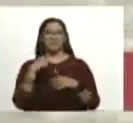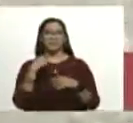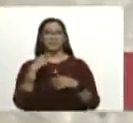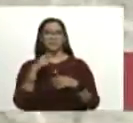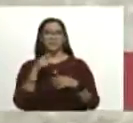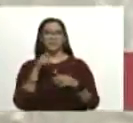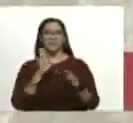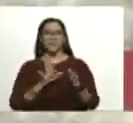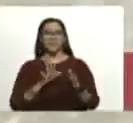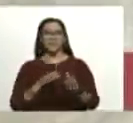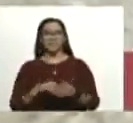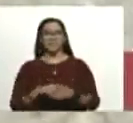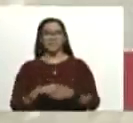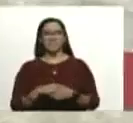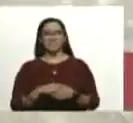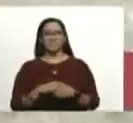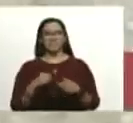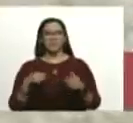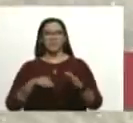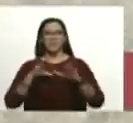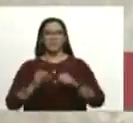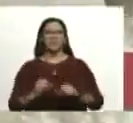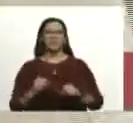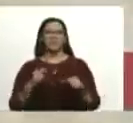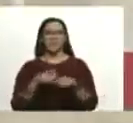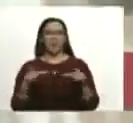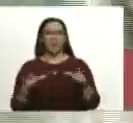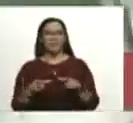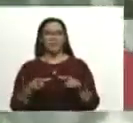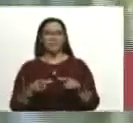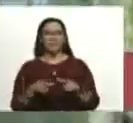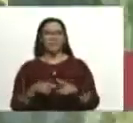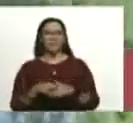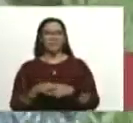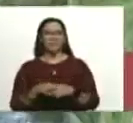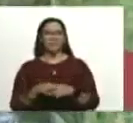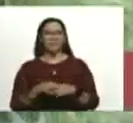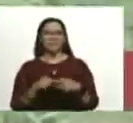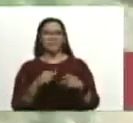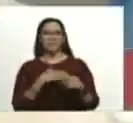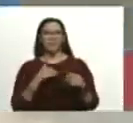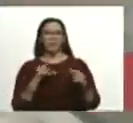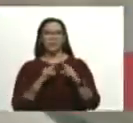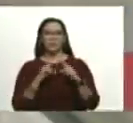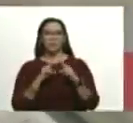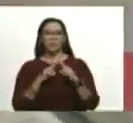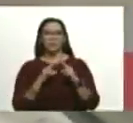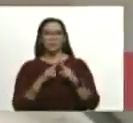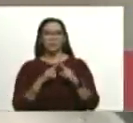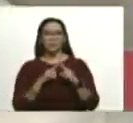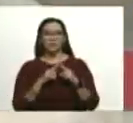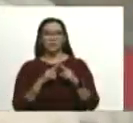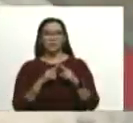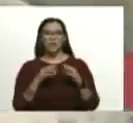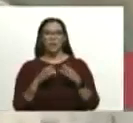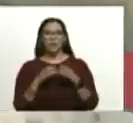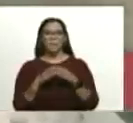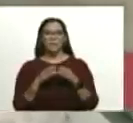quieta porque yo vine a invadir su hábitat natural. Quiero un poco conocer con el compañero